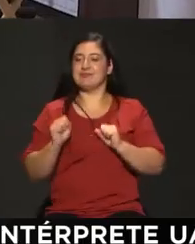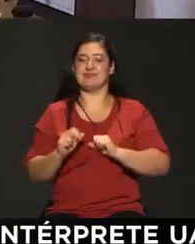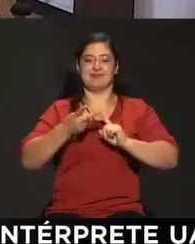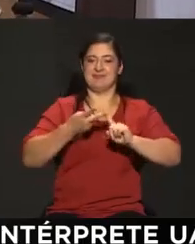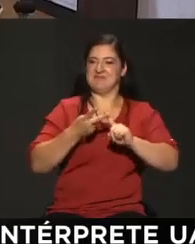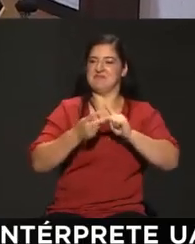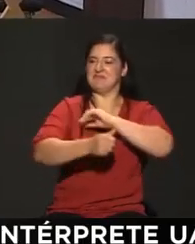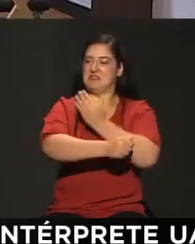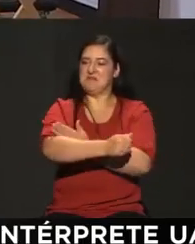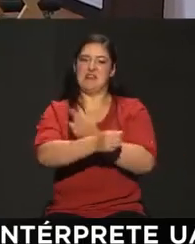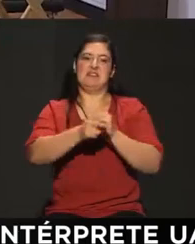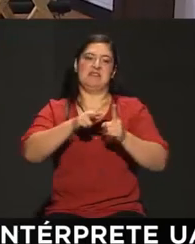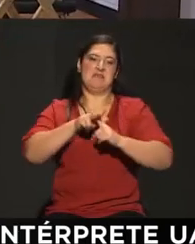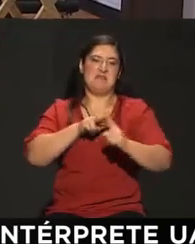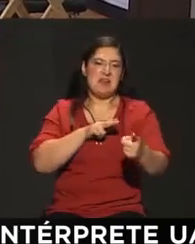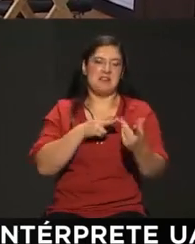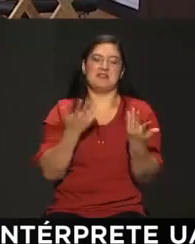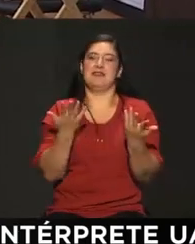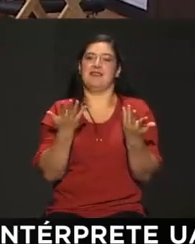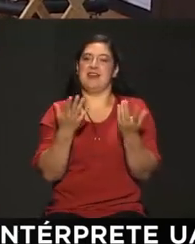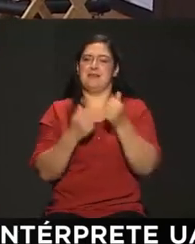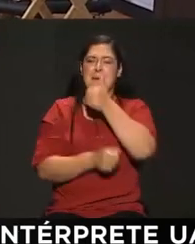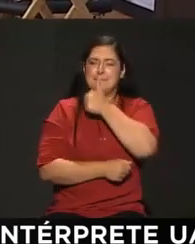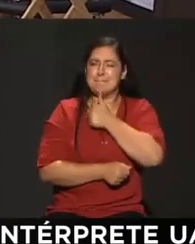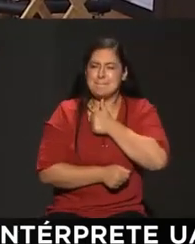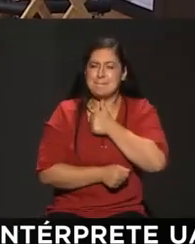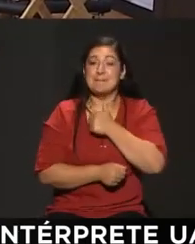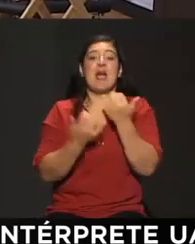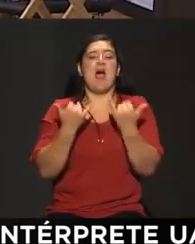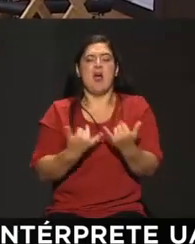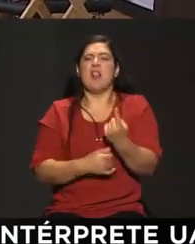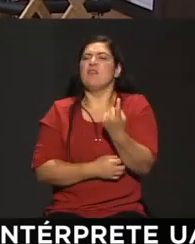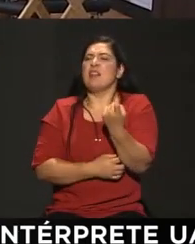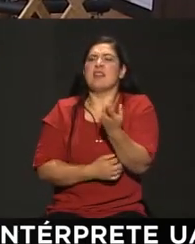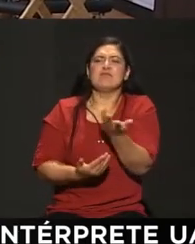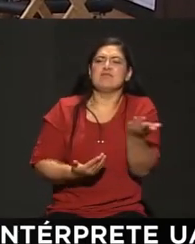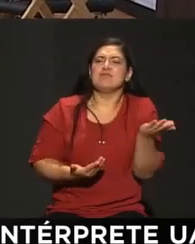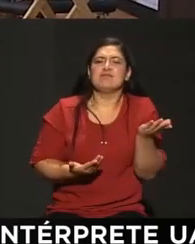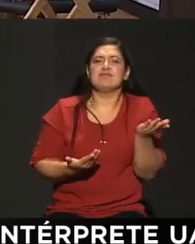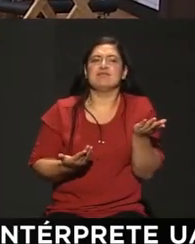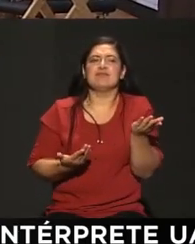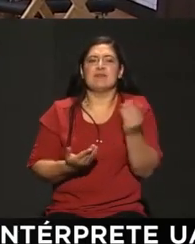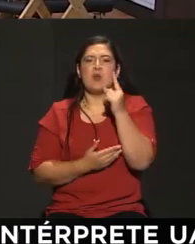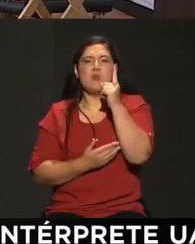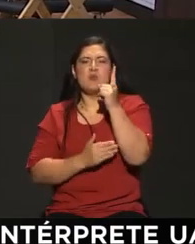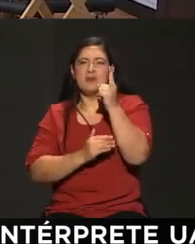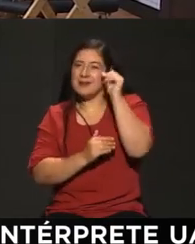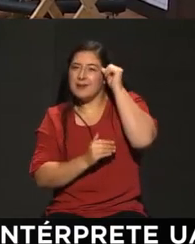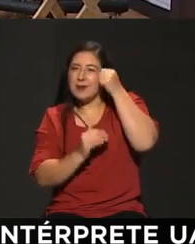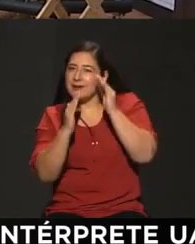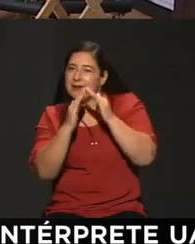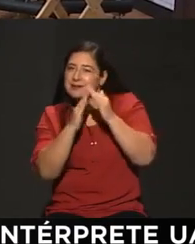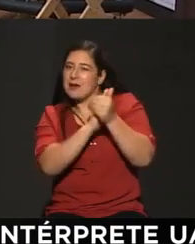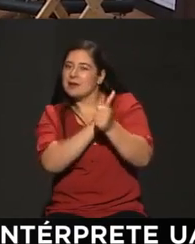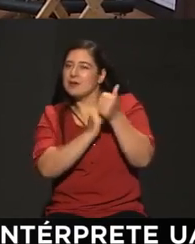central, la fuerza, la velocidad, la resistencia. ¿Y ahora qué falta? Otra capacidad, recuerden en